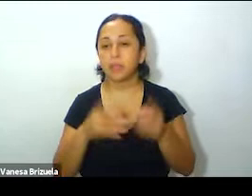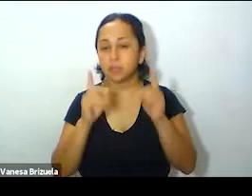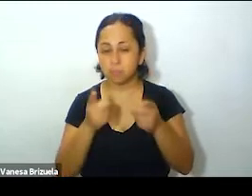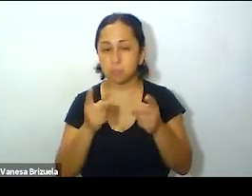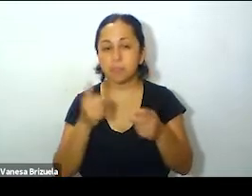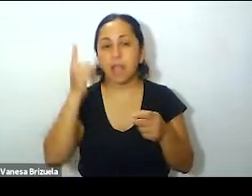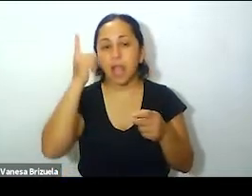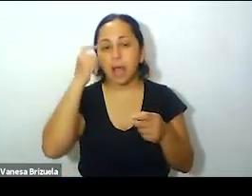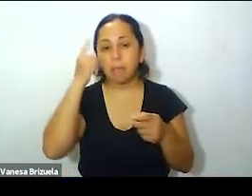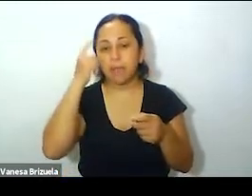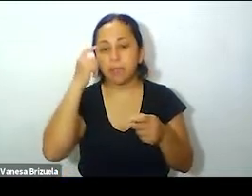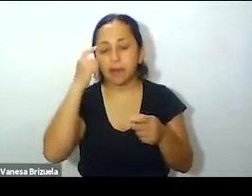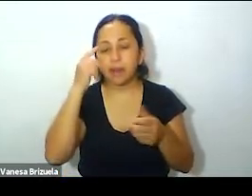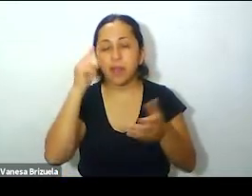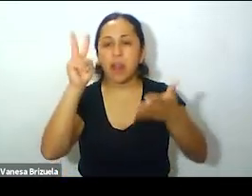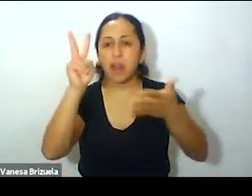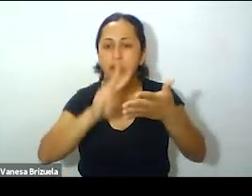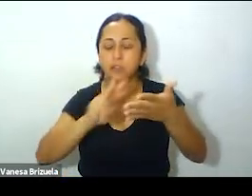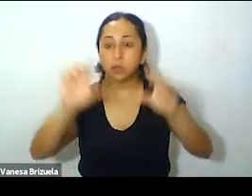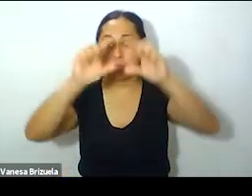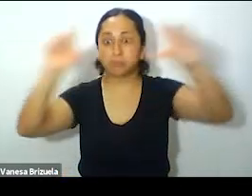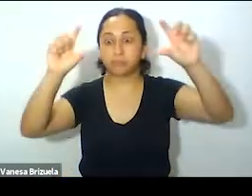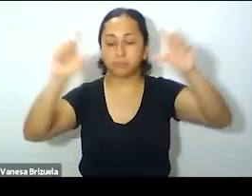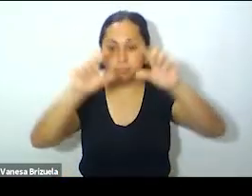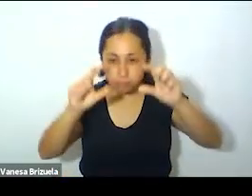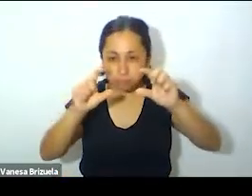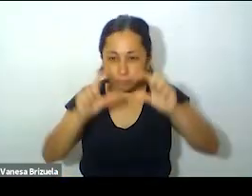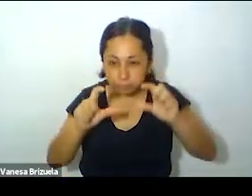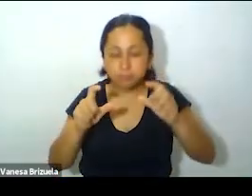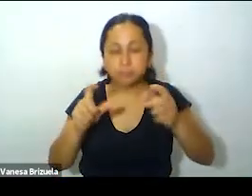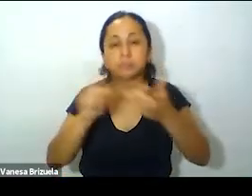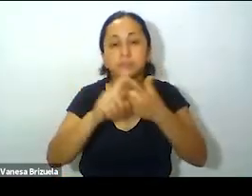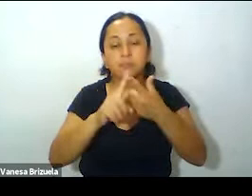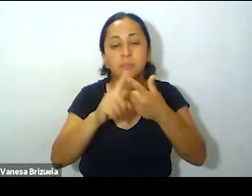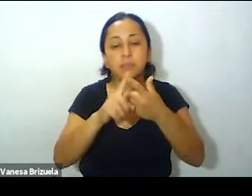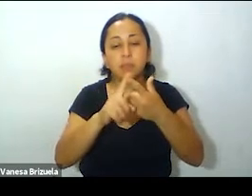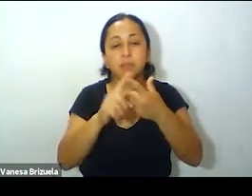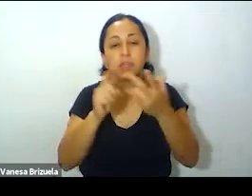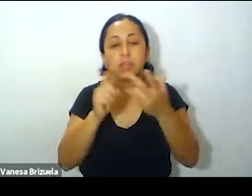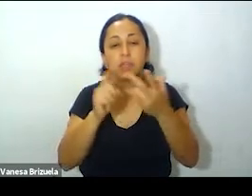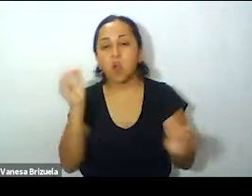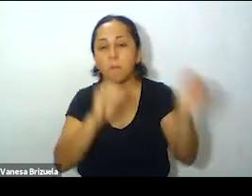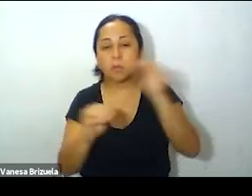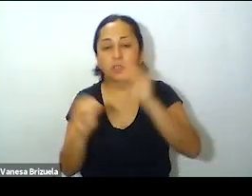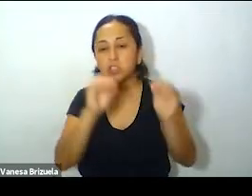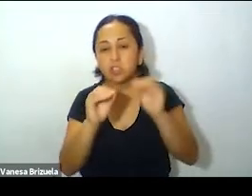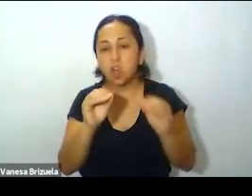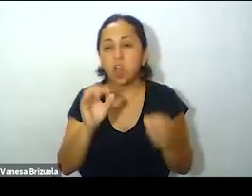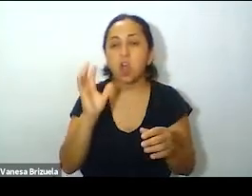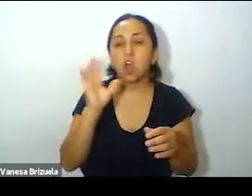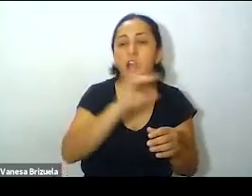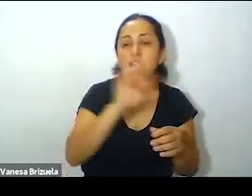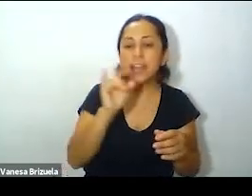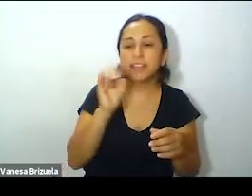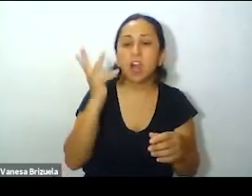Van a poder aprender a jerarquizar la lectura en un diseño y hacer una composición